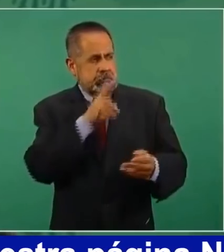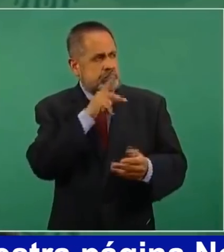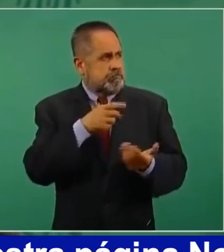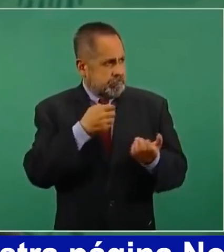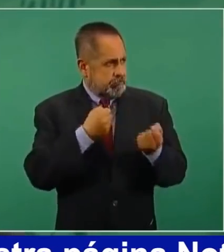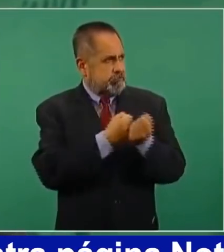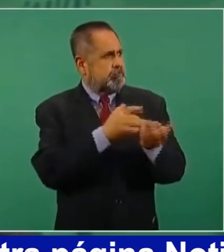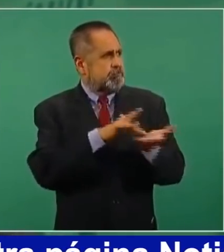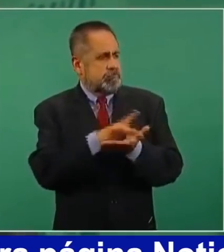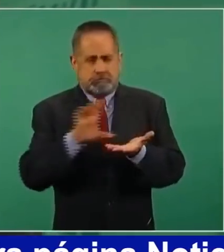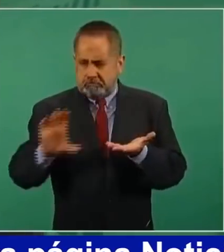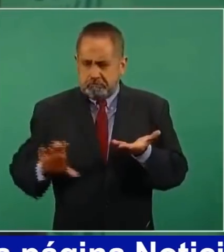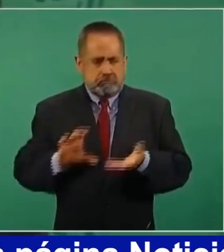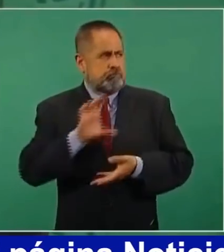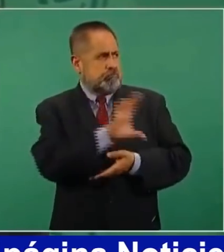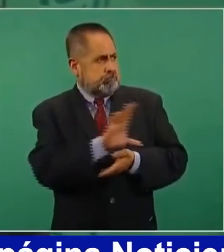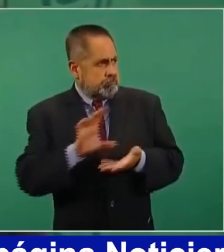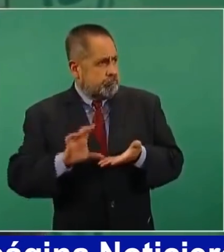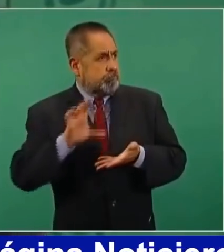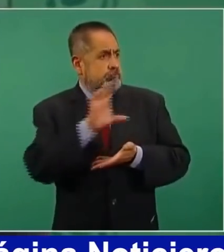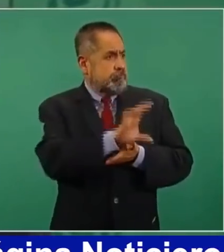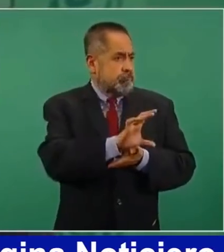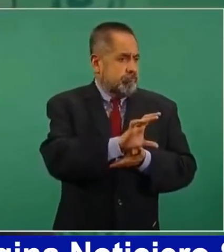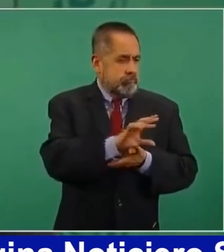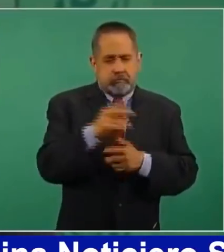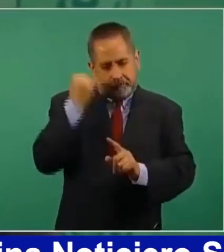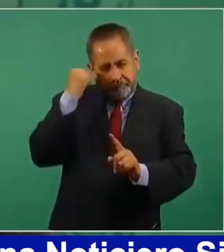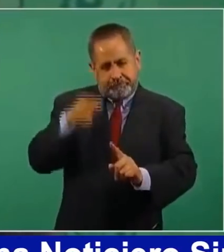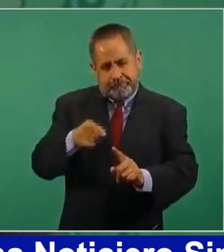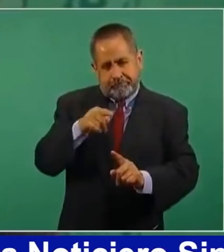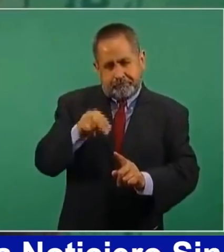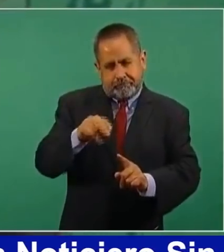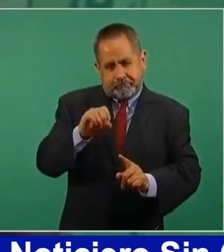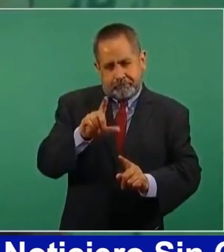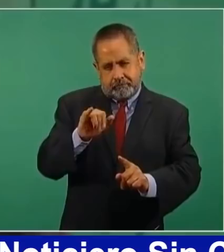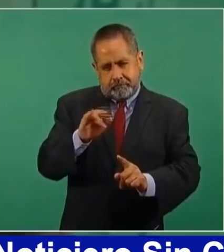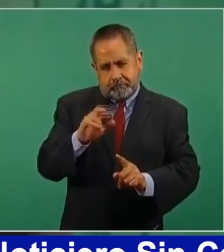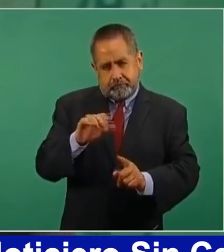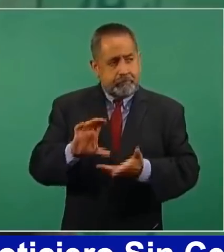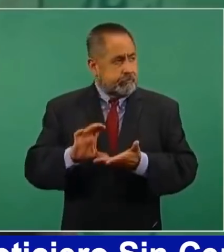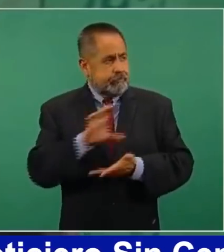porque eso es la política neoliberal,